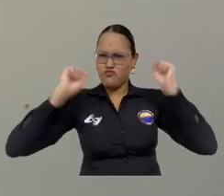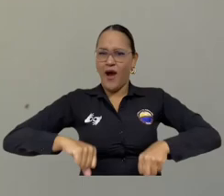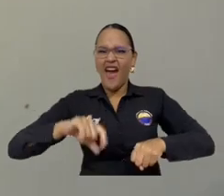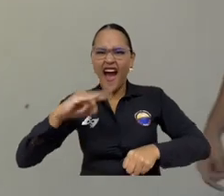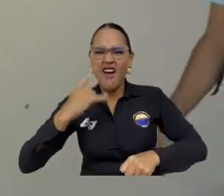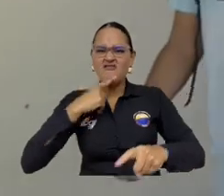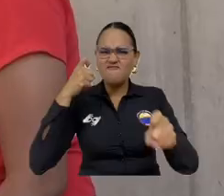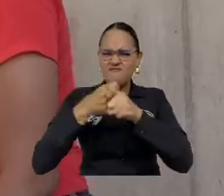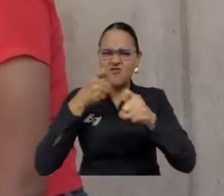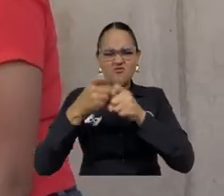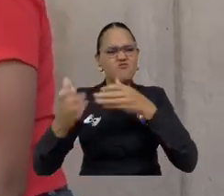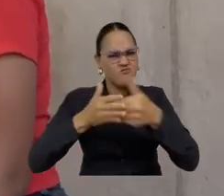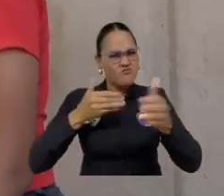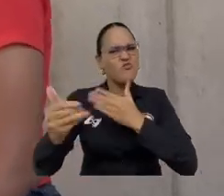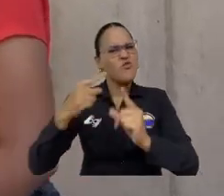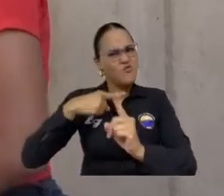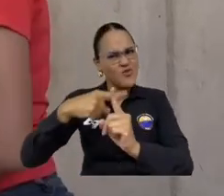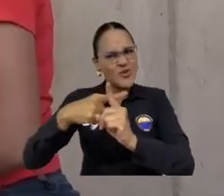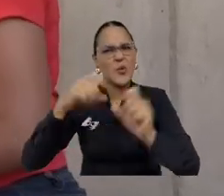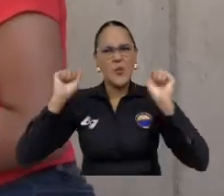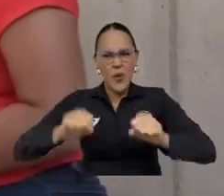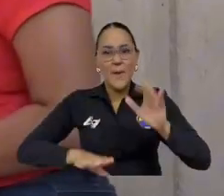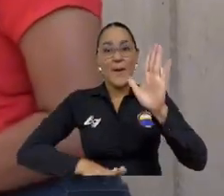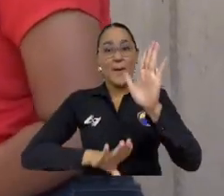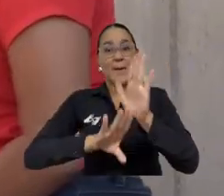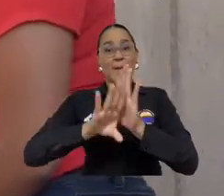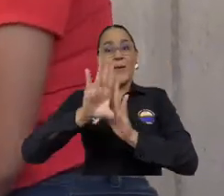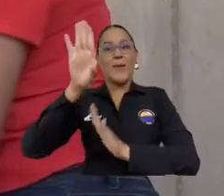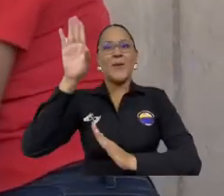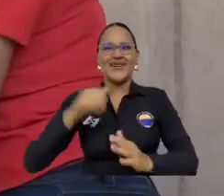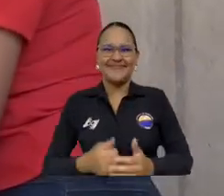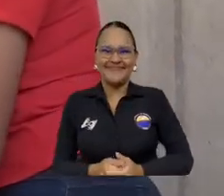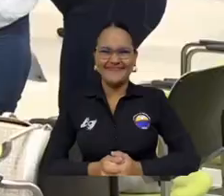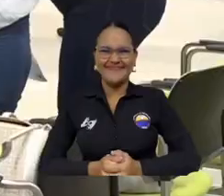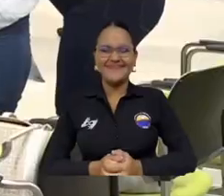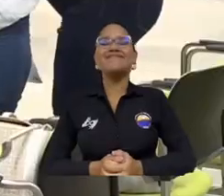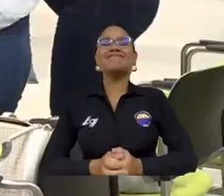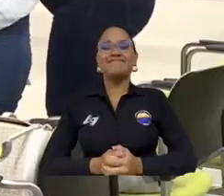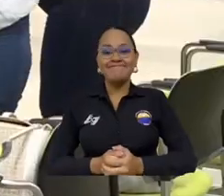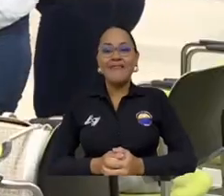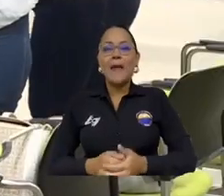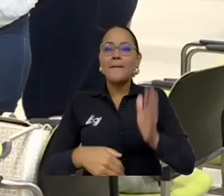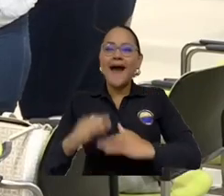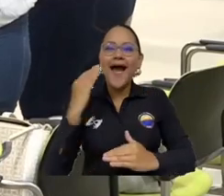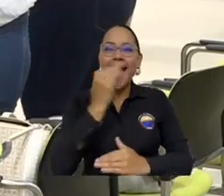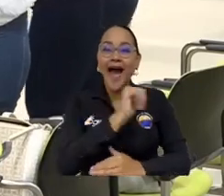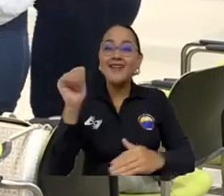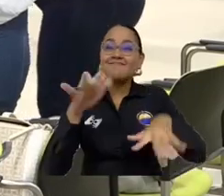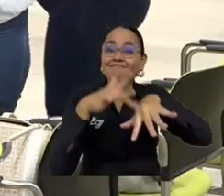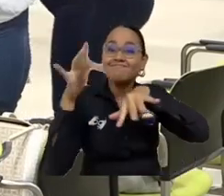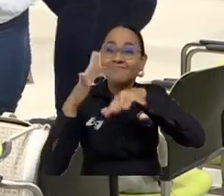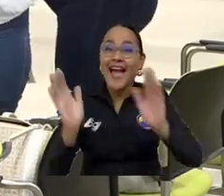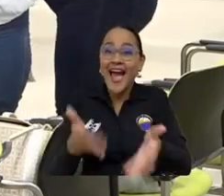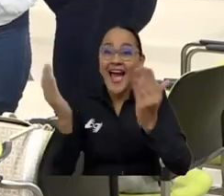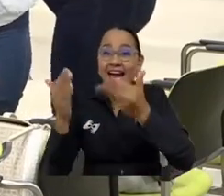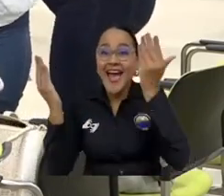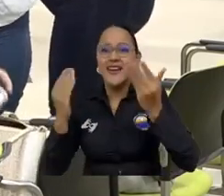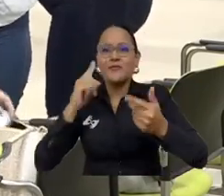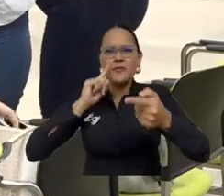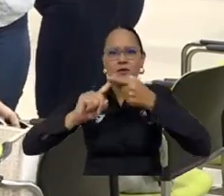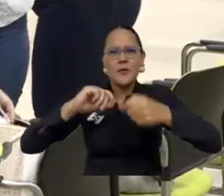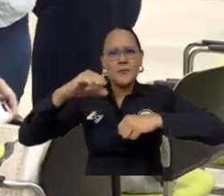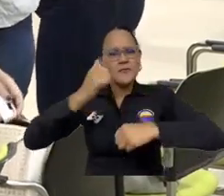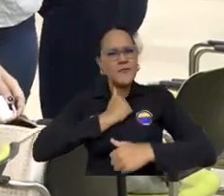mujer, tú puedes, a pesar de todas tus dificultades, a seguir adelante, a crear algo propio. Impulsar a las mujeres para que se